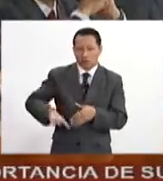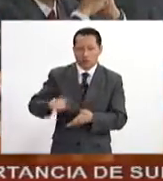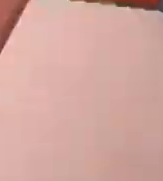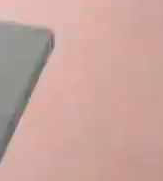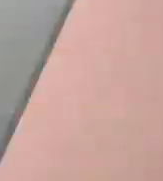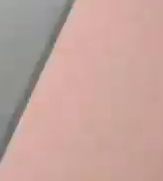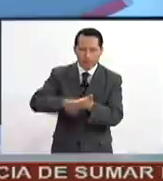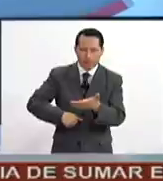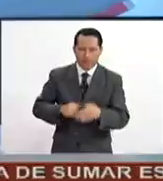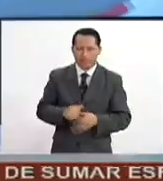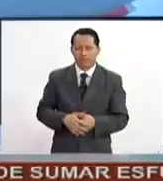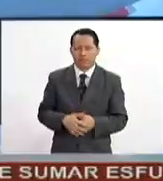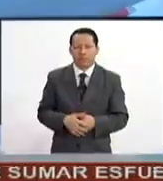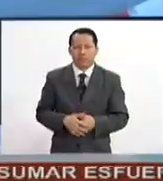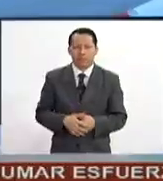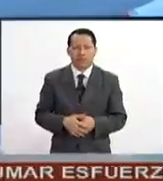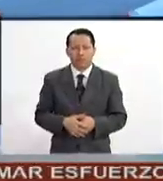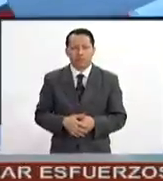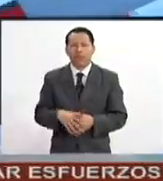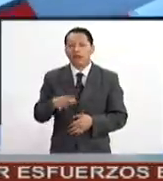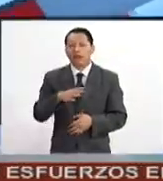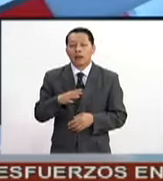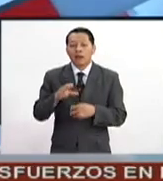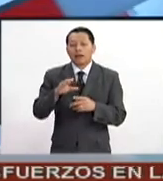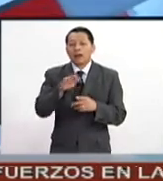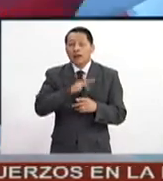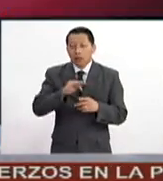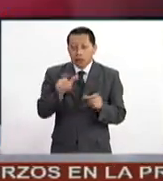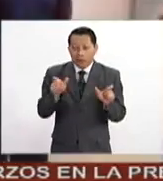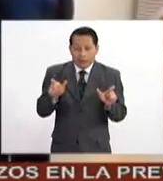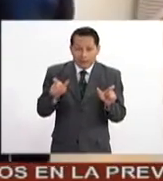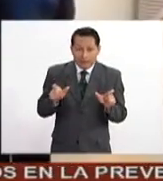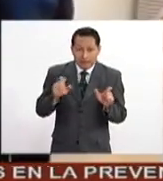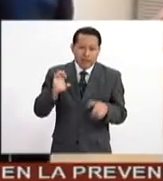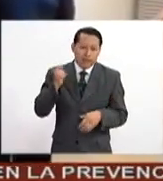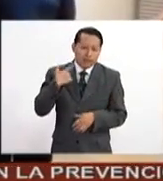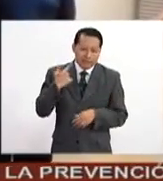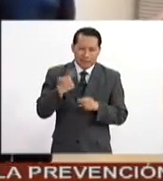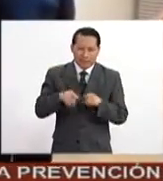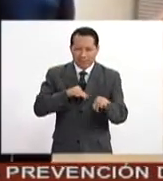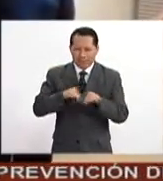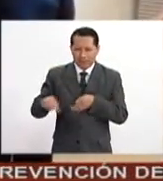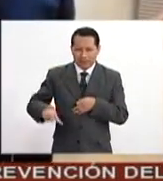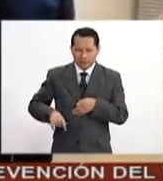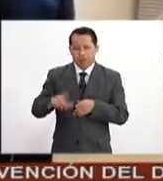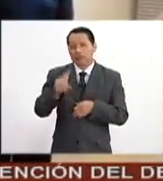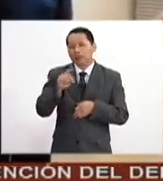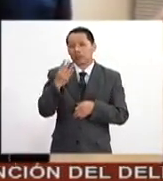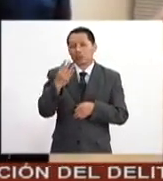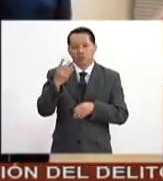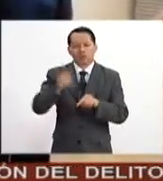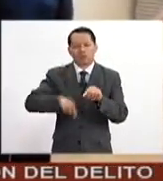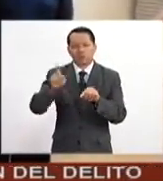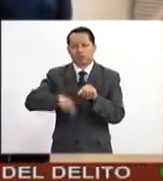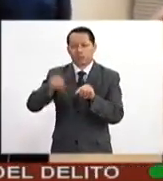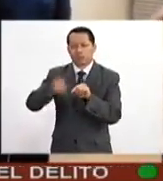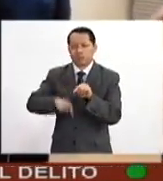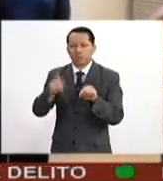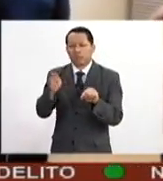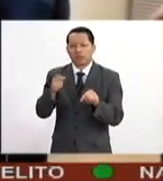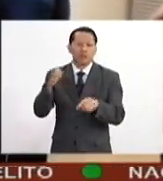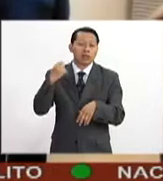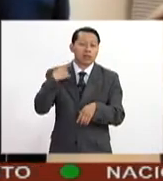públicos. El Comité de Autorización de Escoltas de Exfuncionarios Públicos acordó retirar a 34 elementos que resguardaban